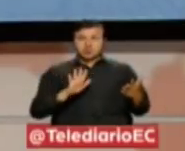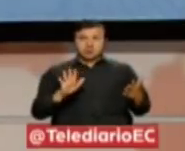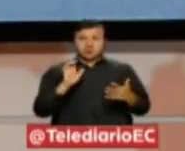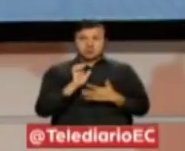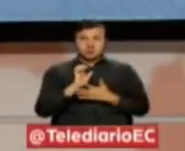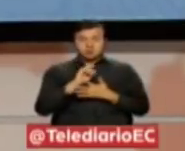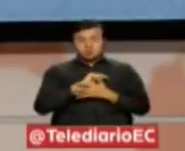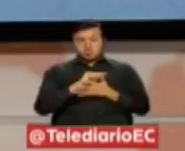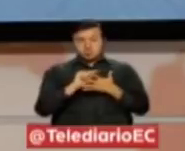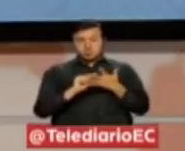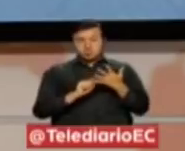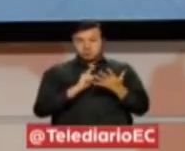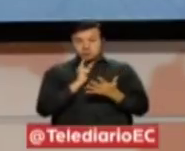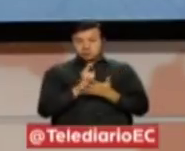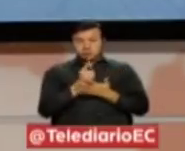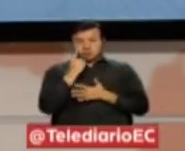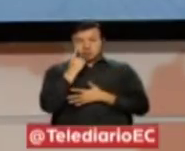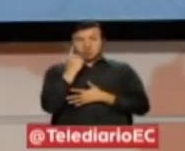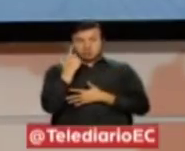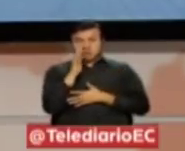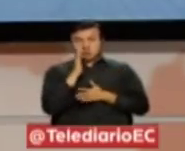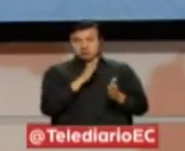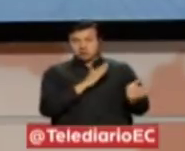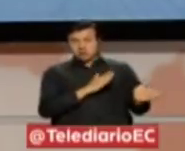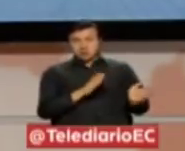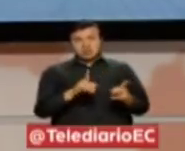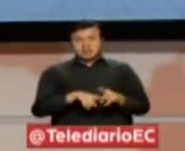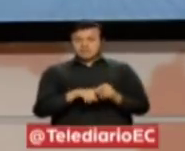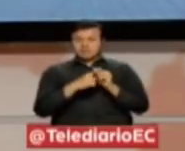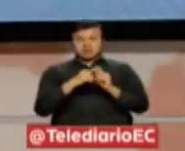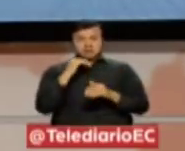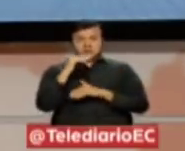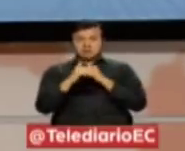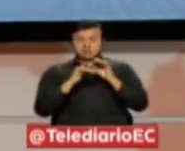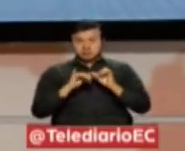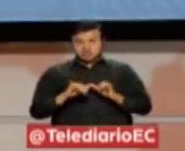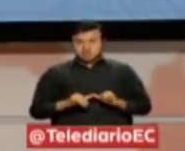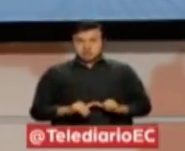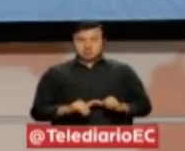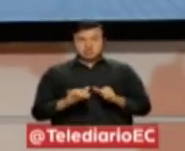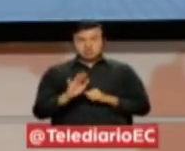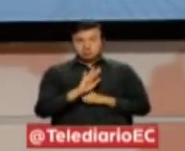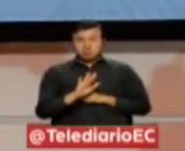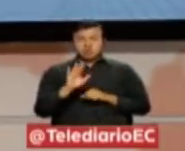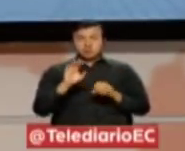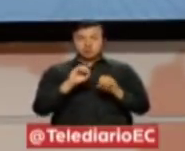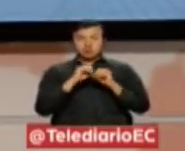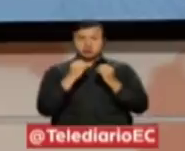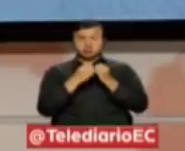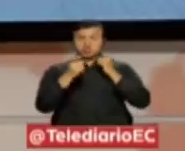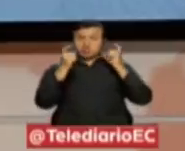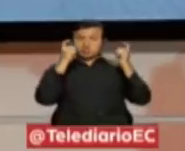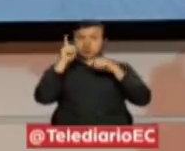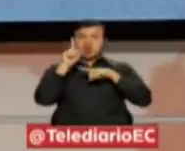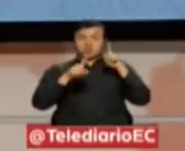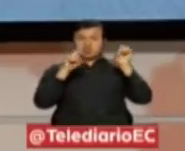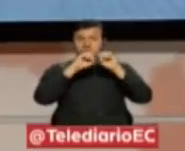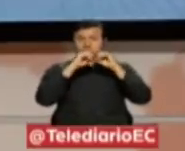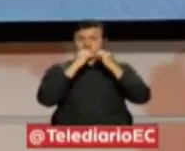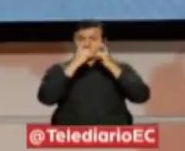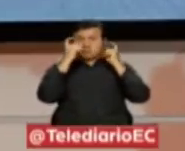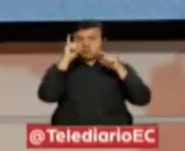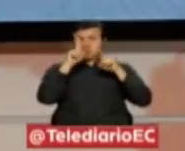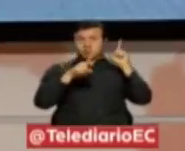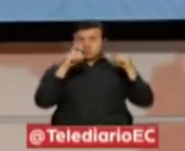etcétera, etcétera, y lo hacen, y lo empiezan a hacer de alguna manera, hay organismos de control, hay organismos de justicia, hay